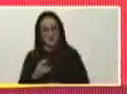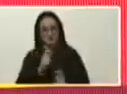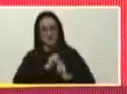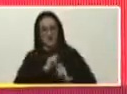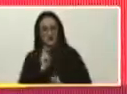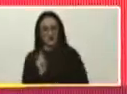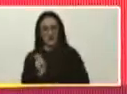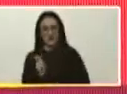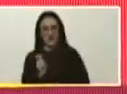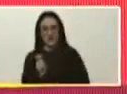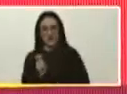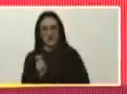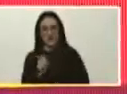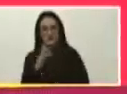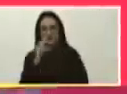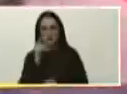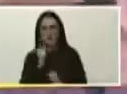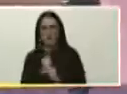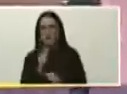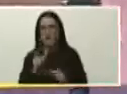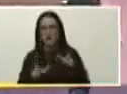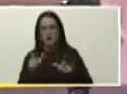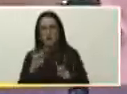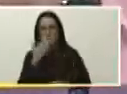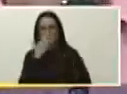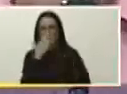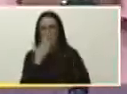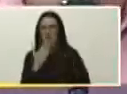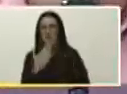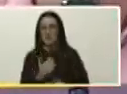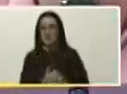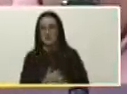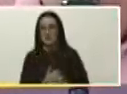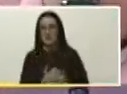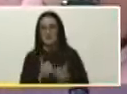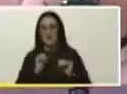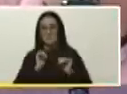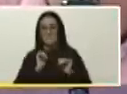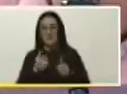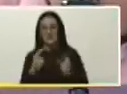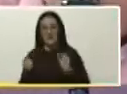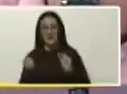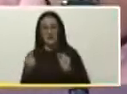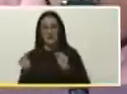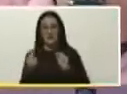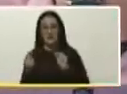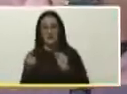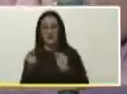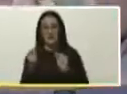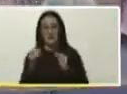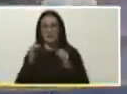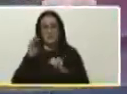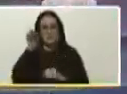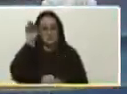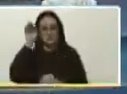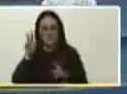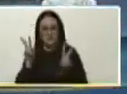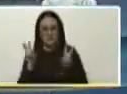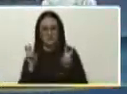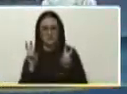tarea, la clase trabajadora se va a poner al frente para comenzar a dar un debate rumbo hacia una